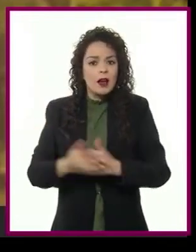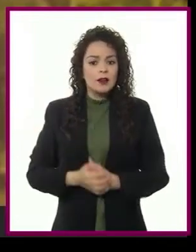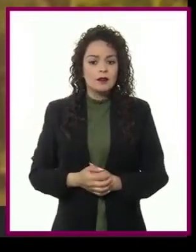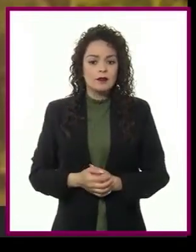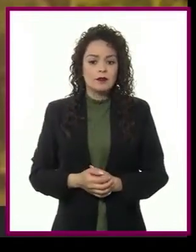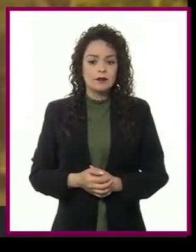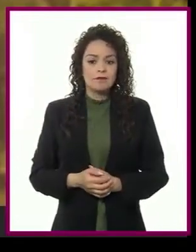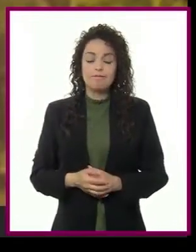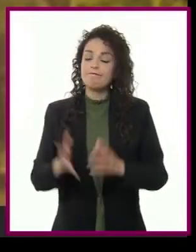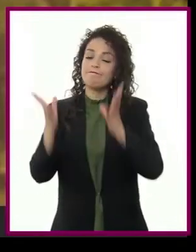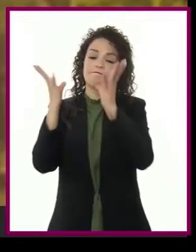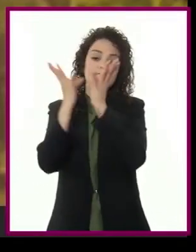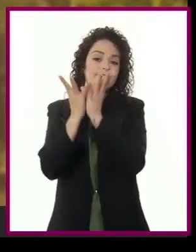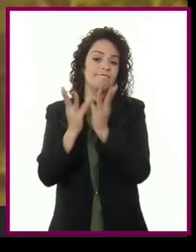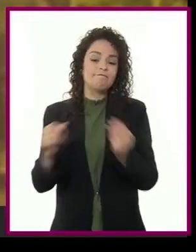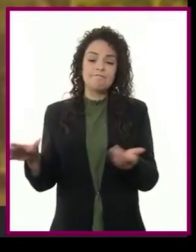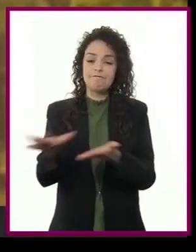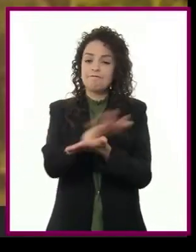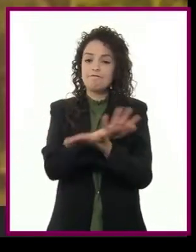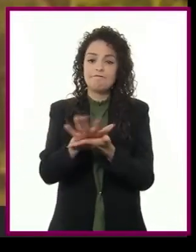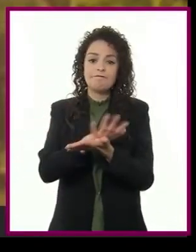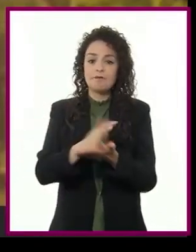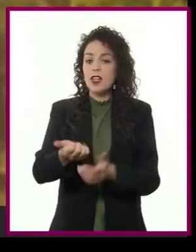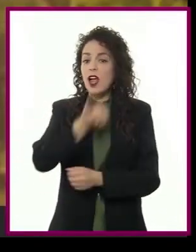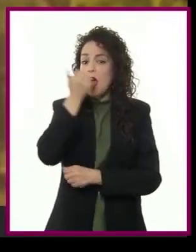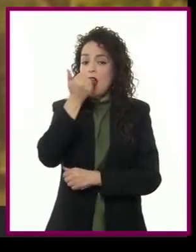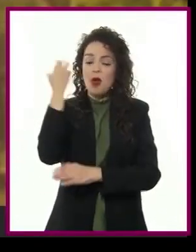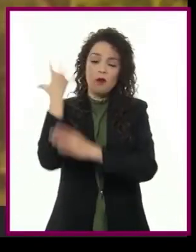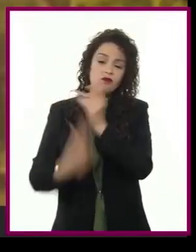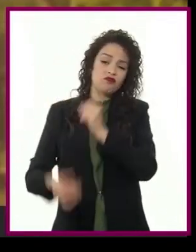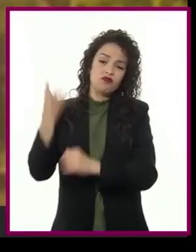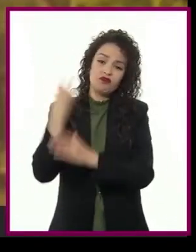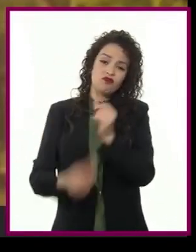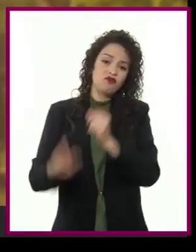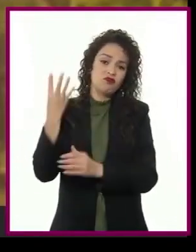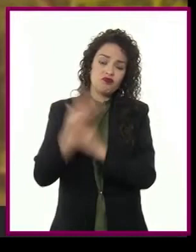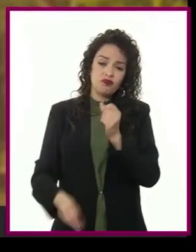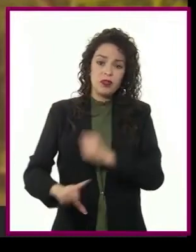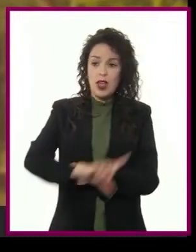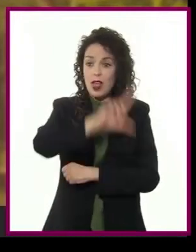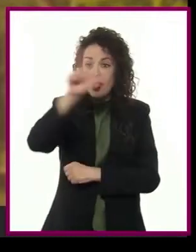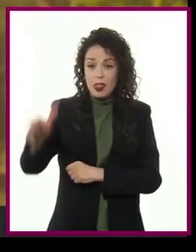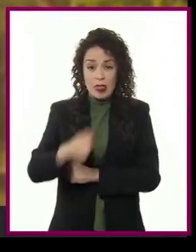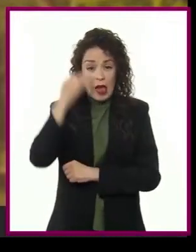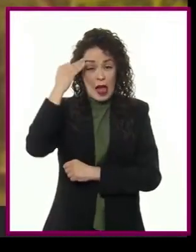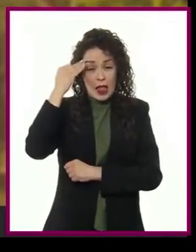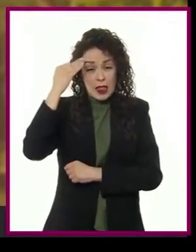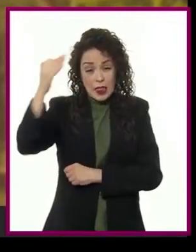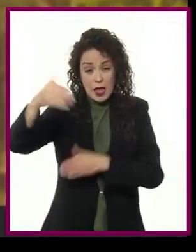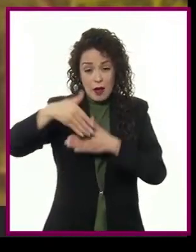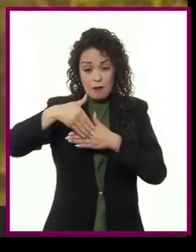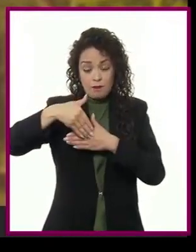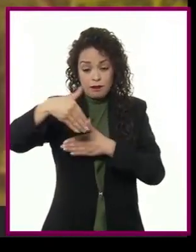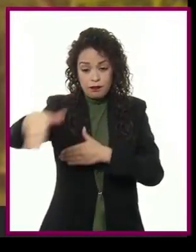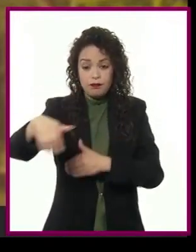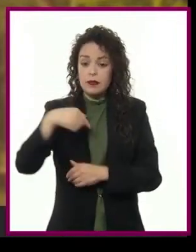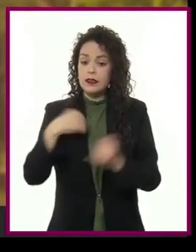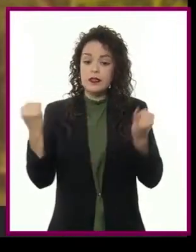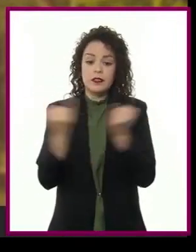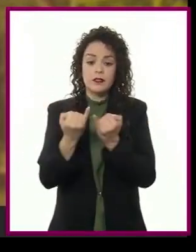Se desintegró y el alumnado escapó. Tiempo después, mi destino encontraría el mismo que el de